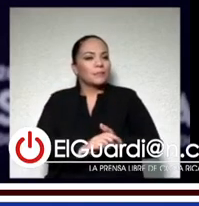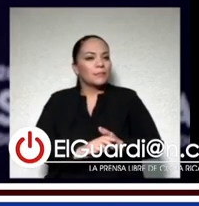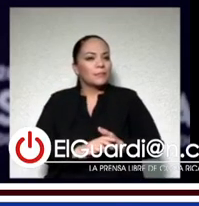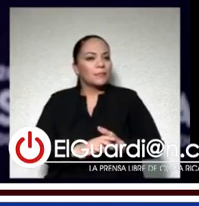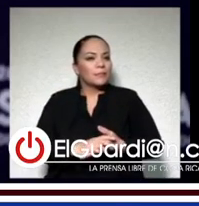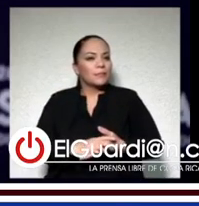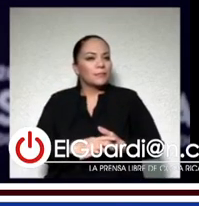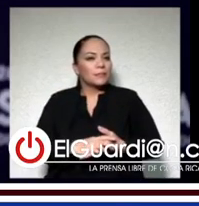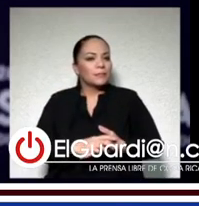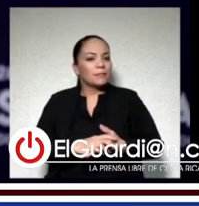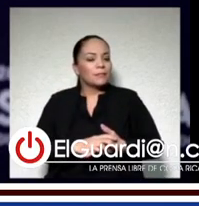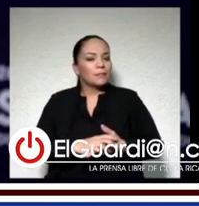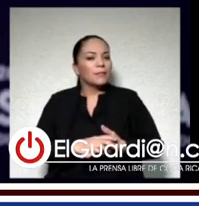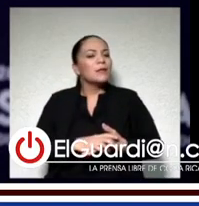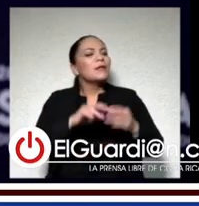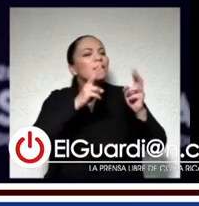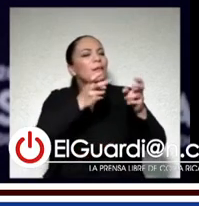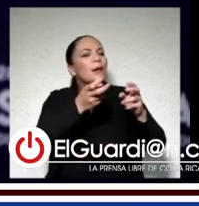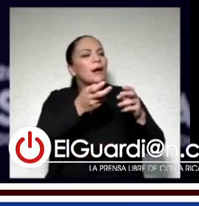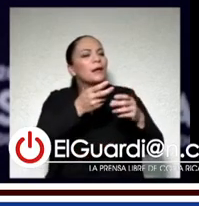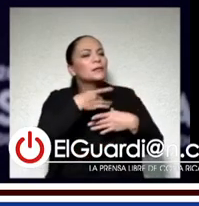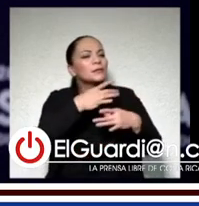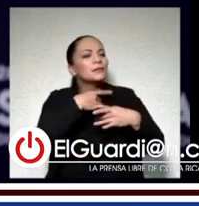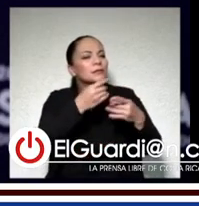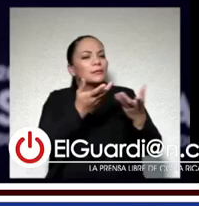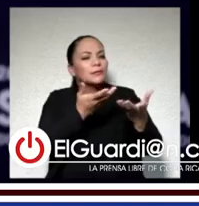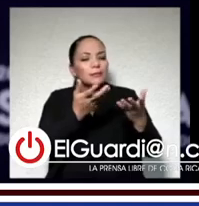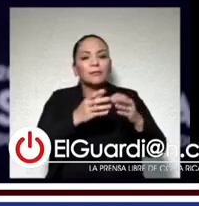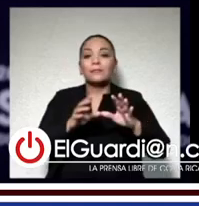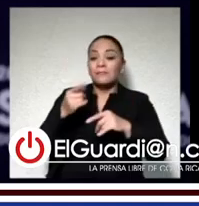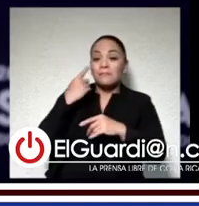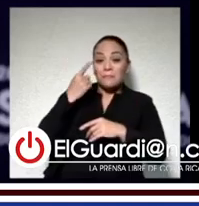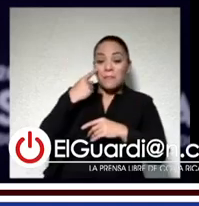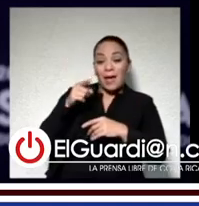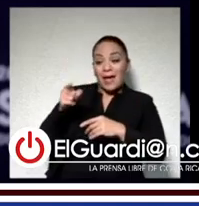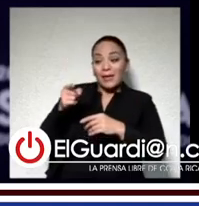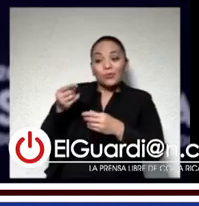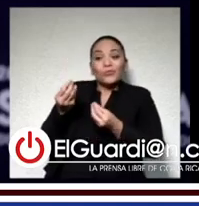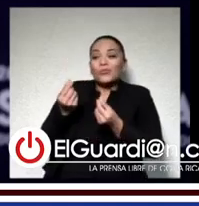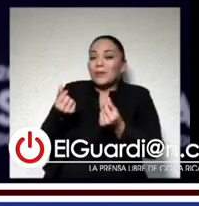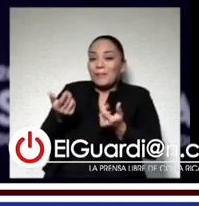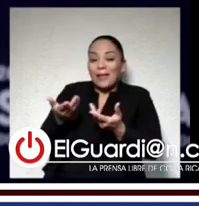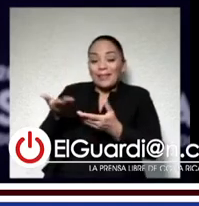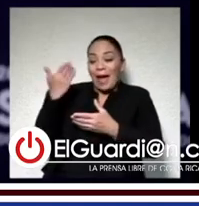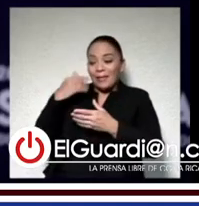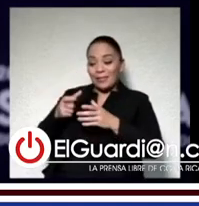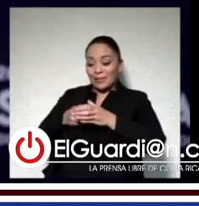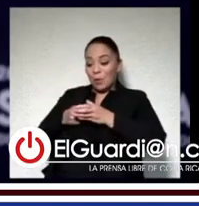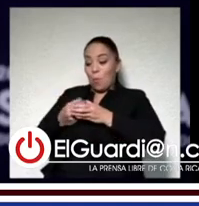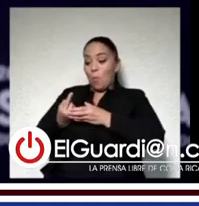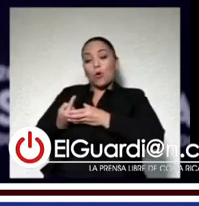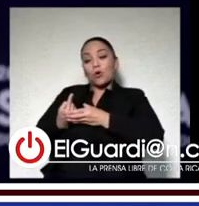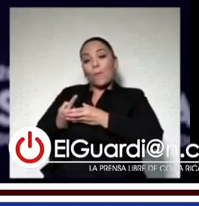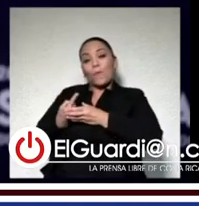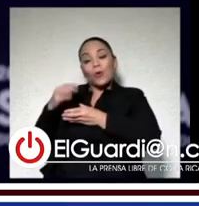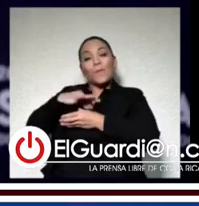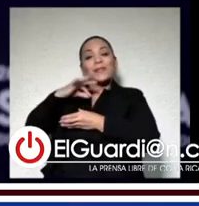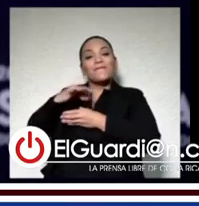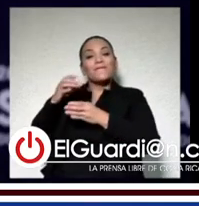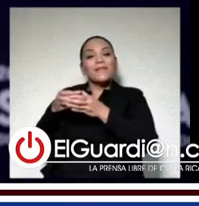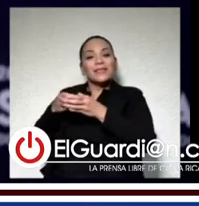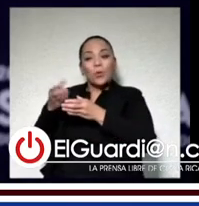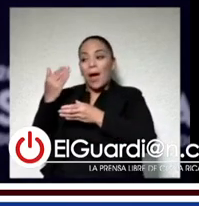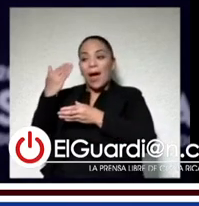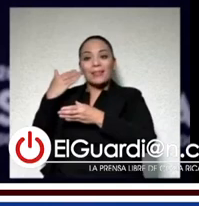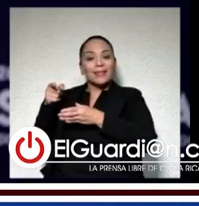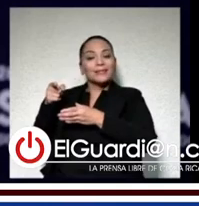ser muchísimos. Es que es mucho dinero. Esto era un oligopolio y estaba engavetado. Ningún ministro